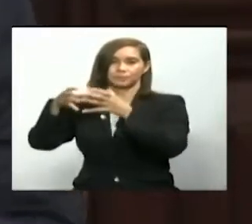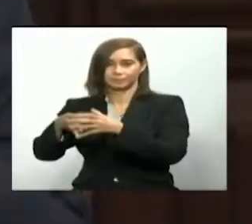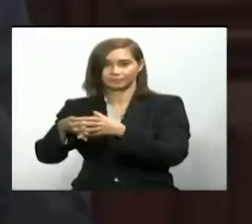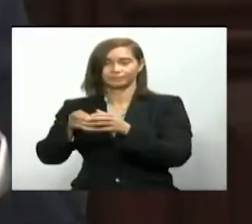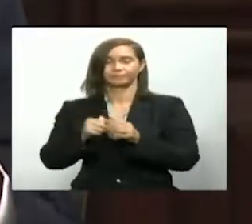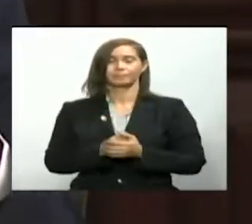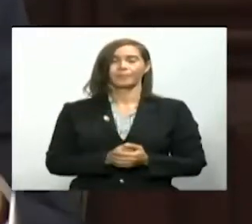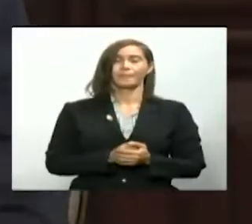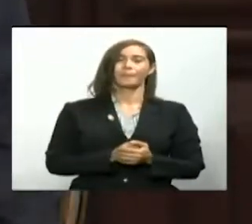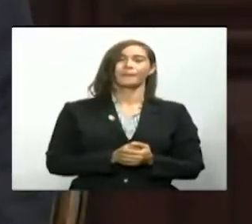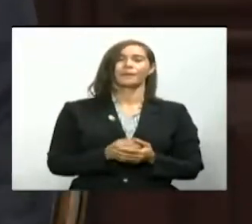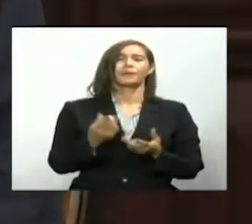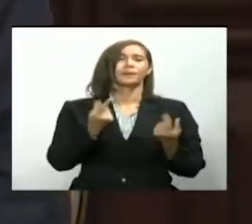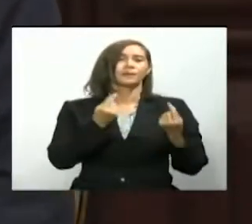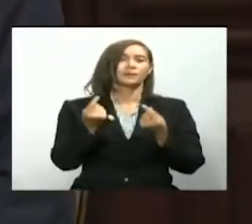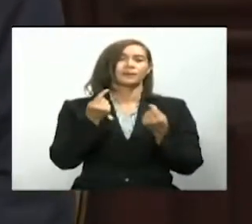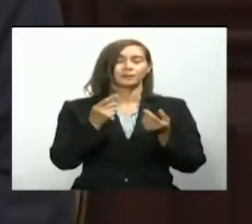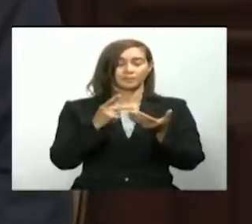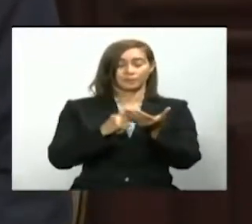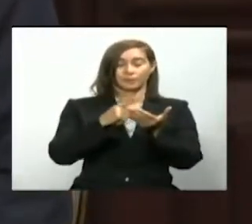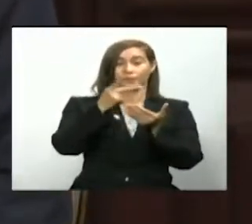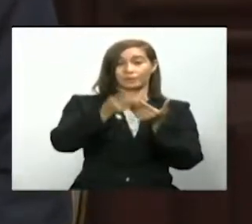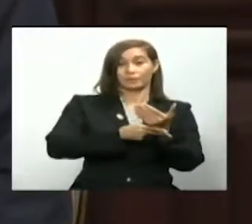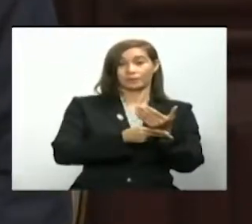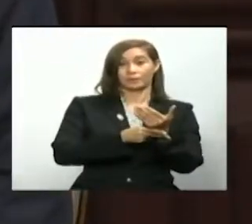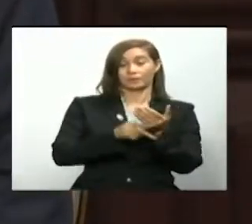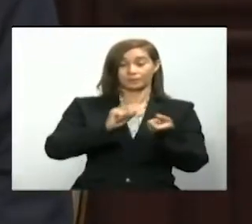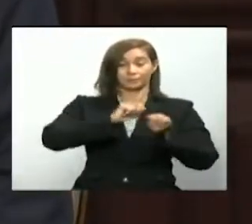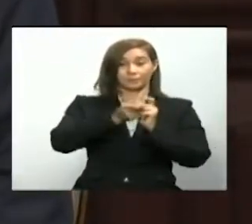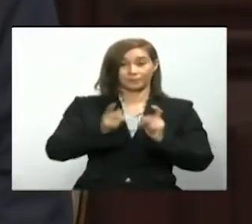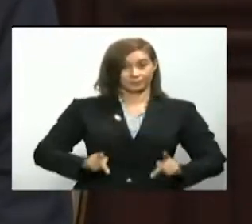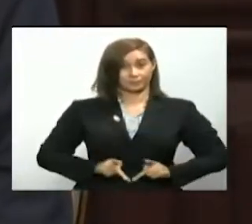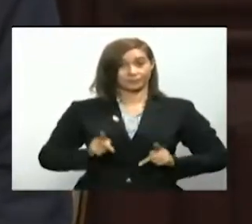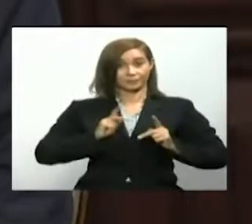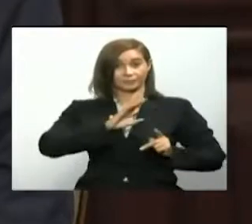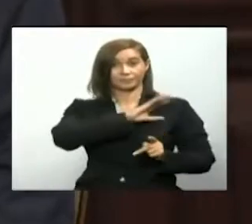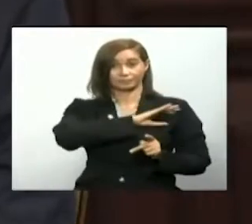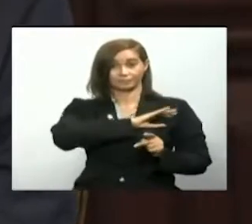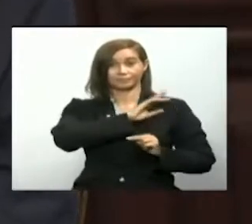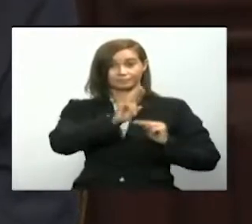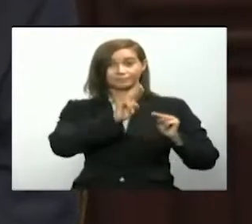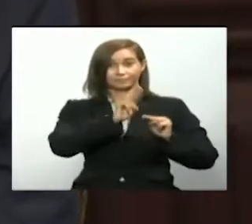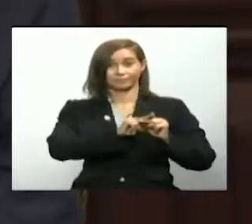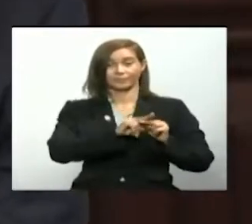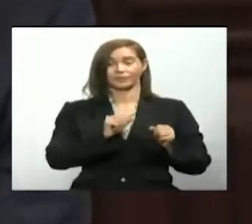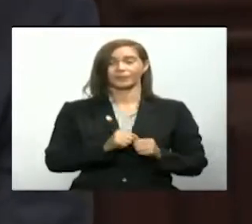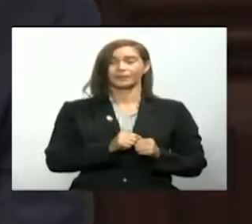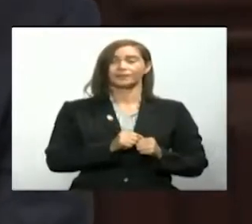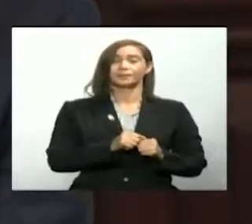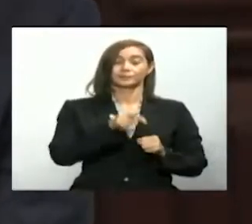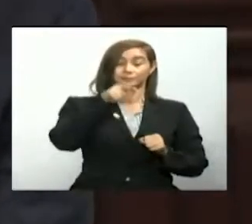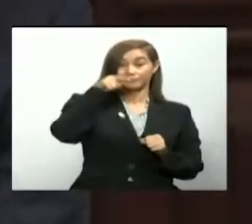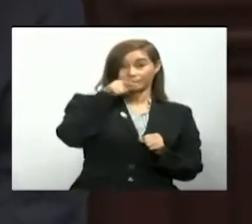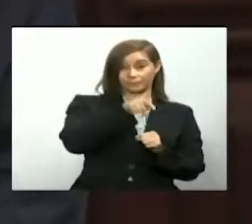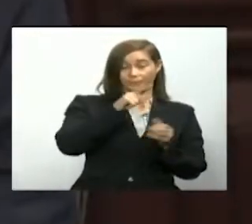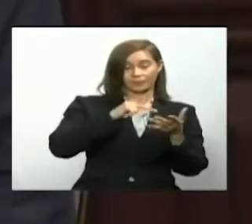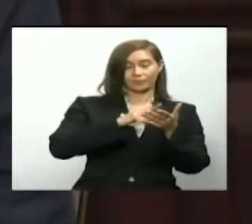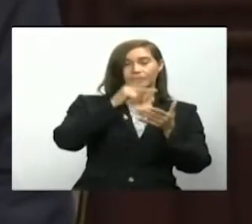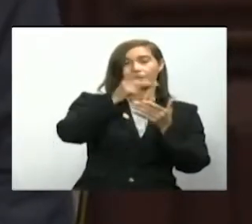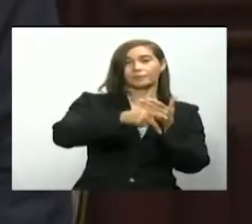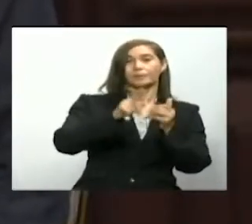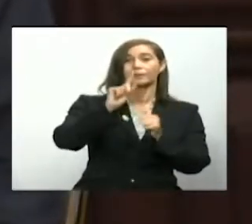delincuentes sino que también incluye garantías para el acceso a un sistema de justicia eficaz imparcial e independiente el